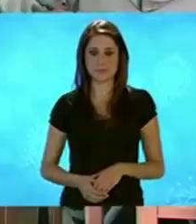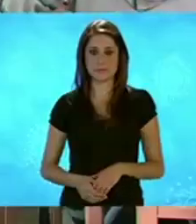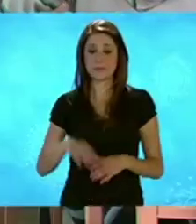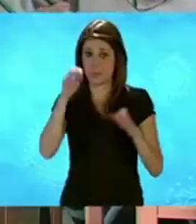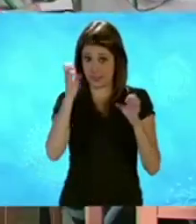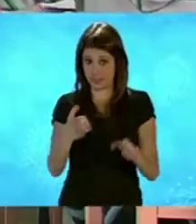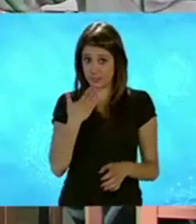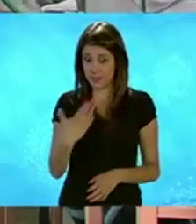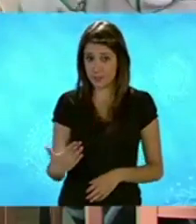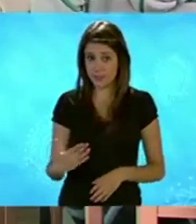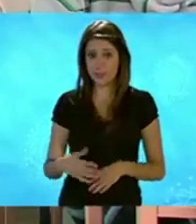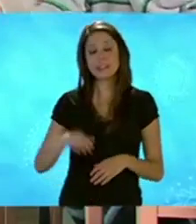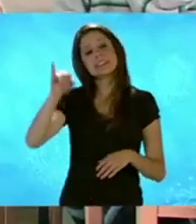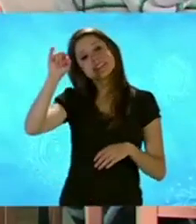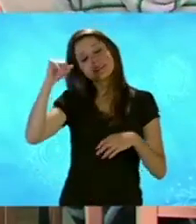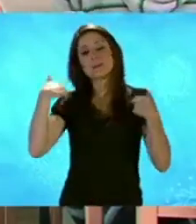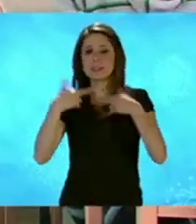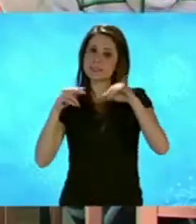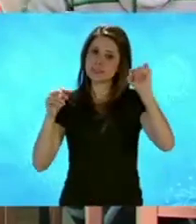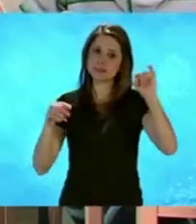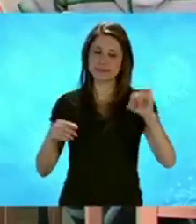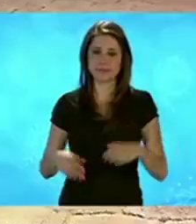¿Está bien? Sí, maestra.